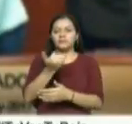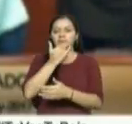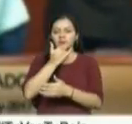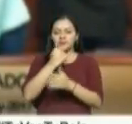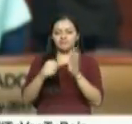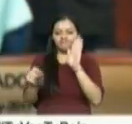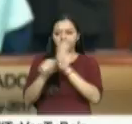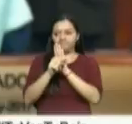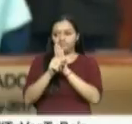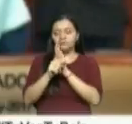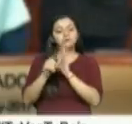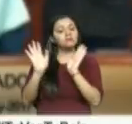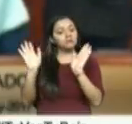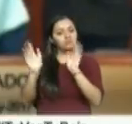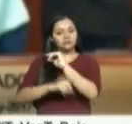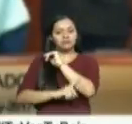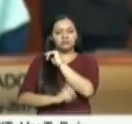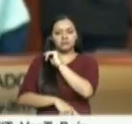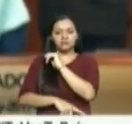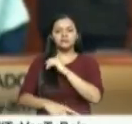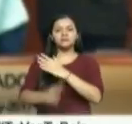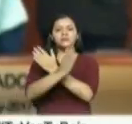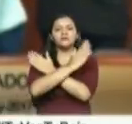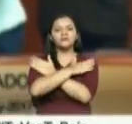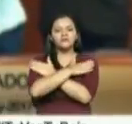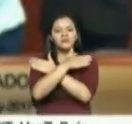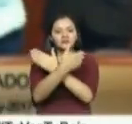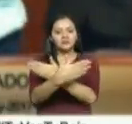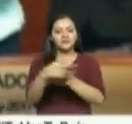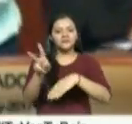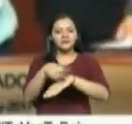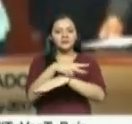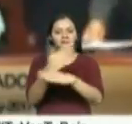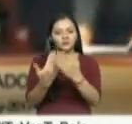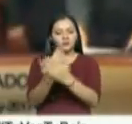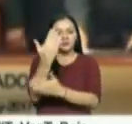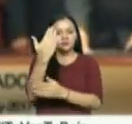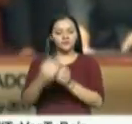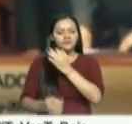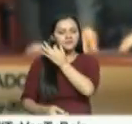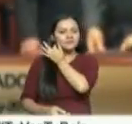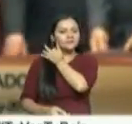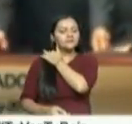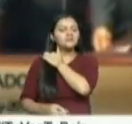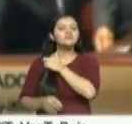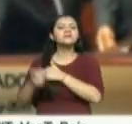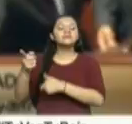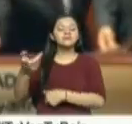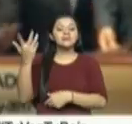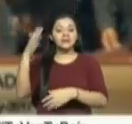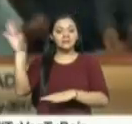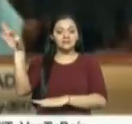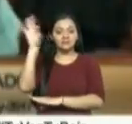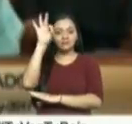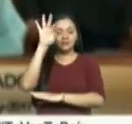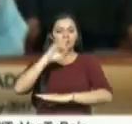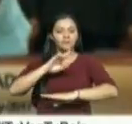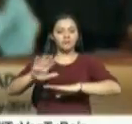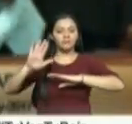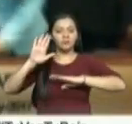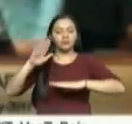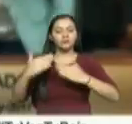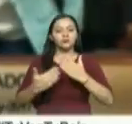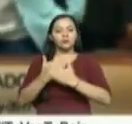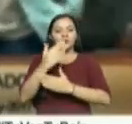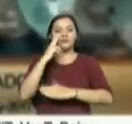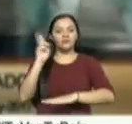demandarlo. Felicitaciones, señor Fiscal General de la Nación. De esta manera, Carlos Vaca Mancheno fue posesionado como nuevo